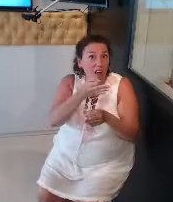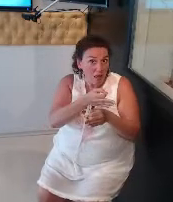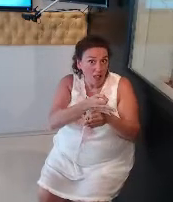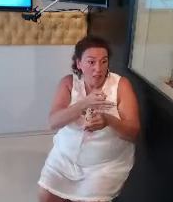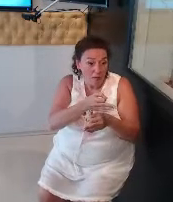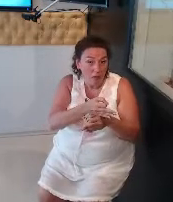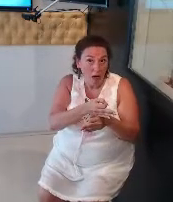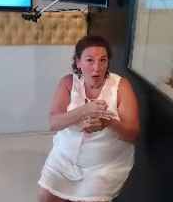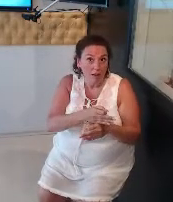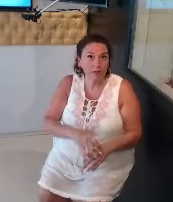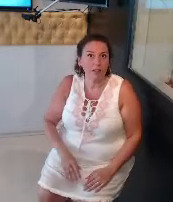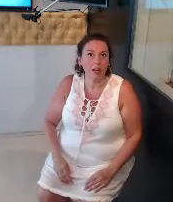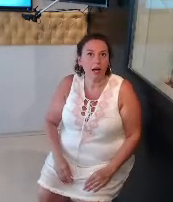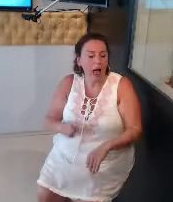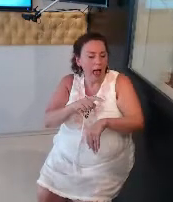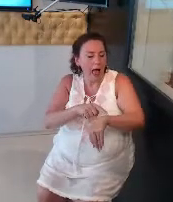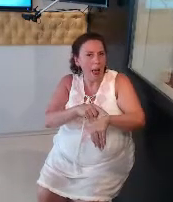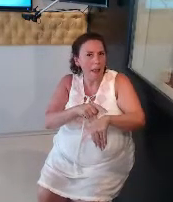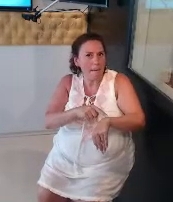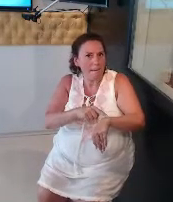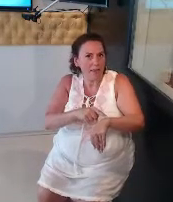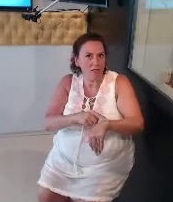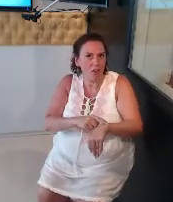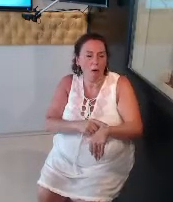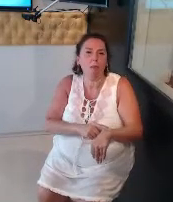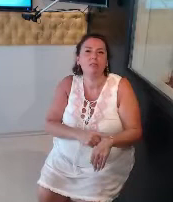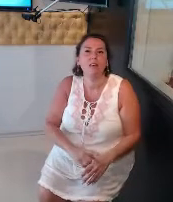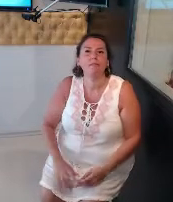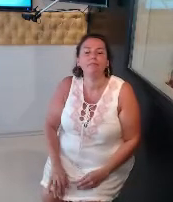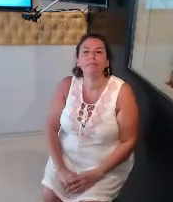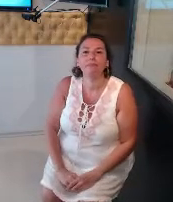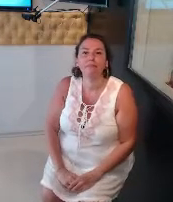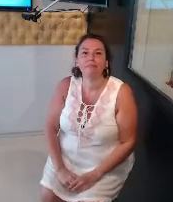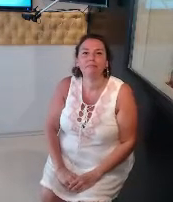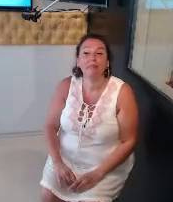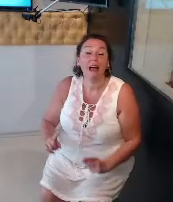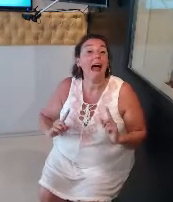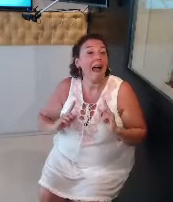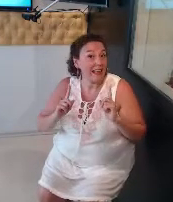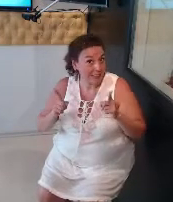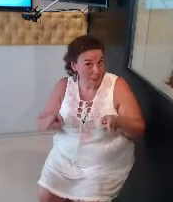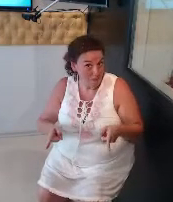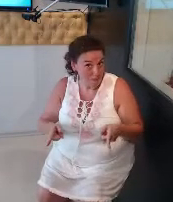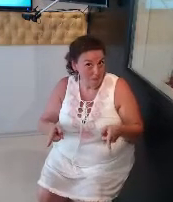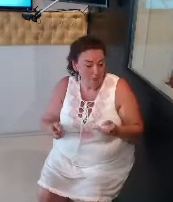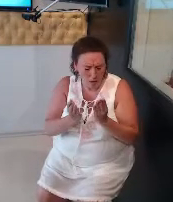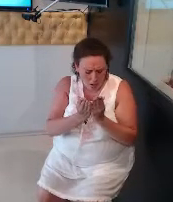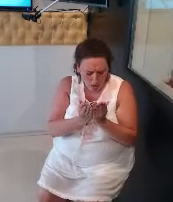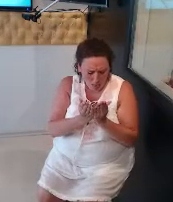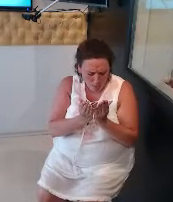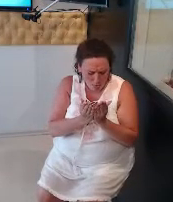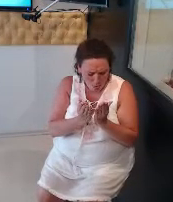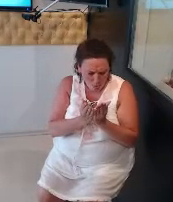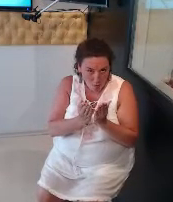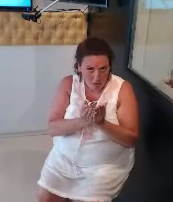Ah. A 12:30. O sea que entrena un montón de horas y además va a la escuela. Sí. ¿Sabe que me contó un pajarito que aparte de los mejores